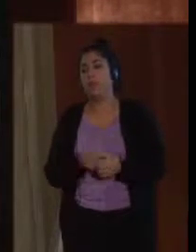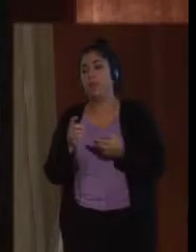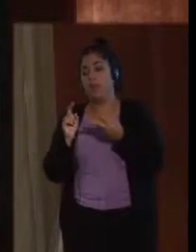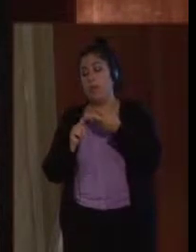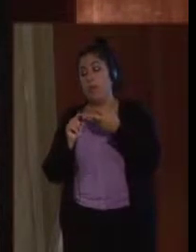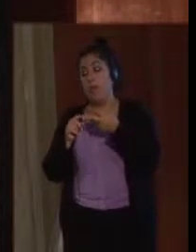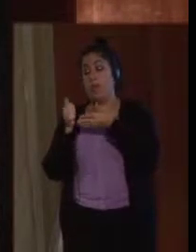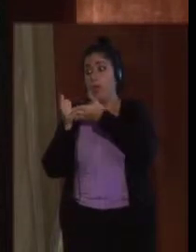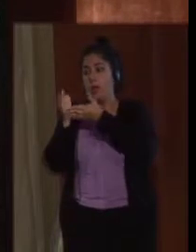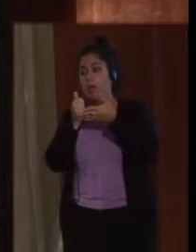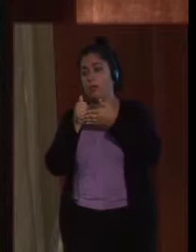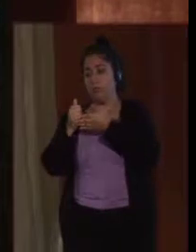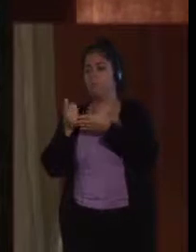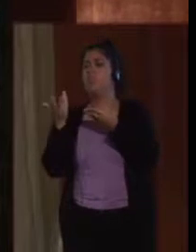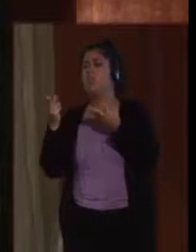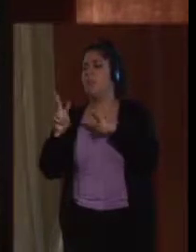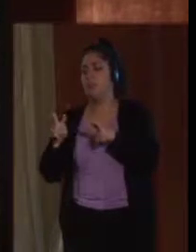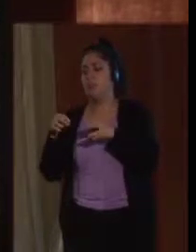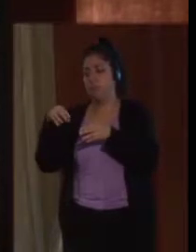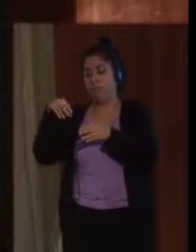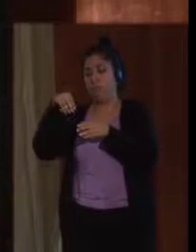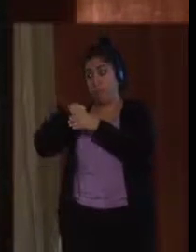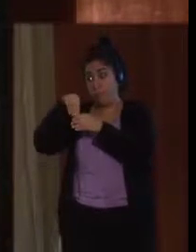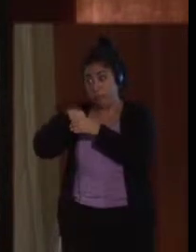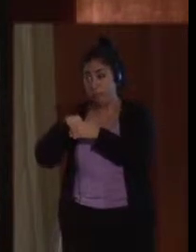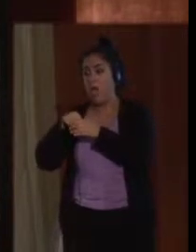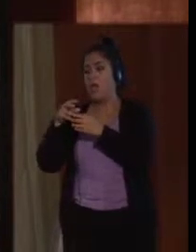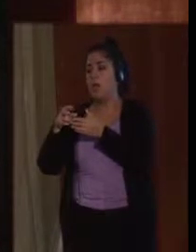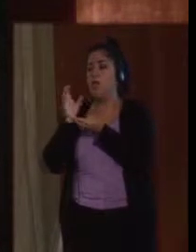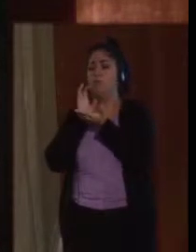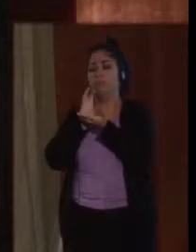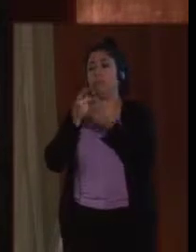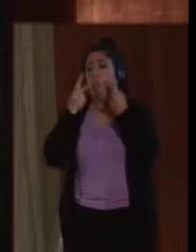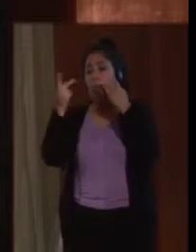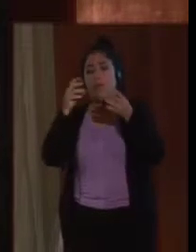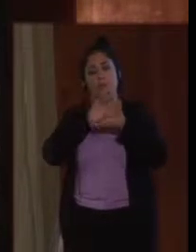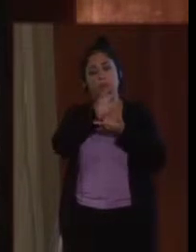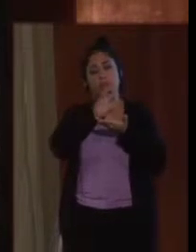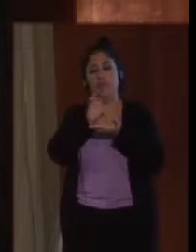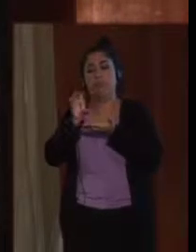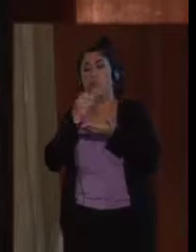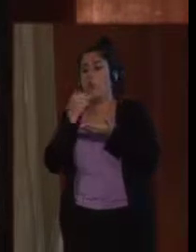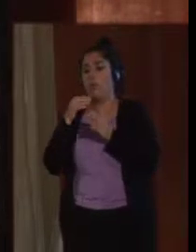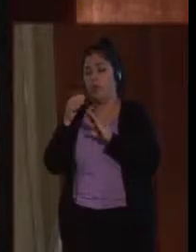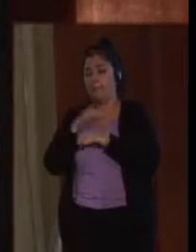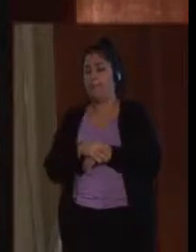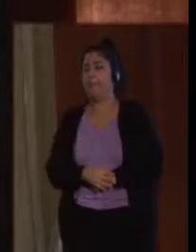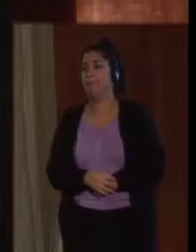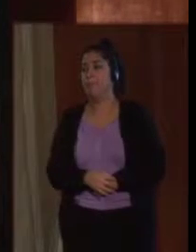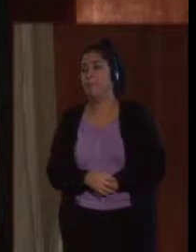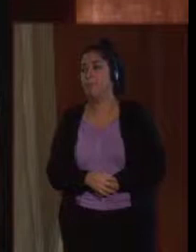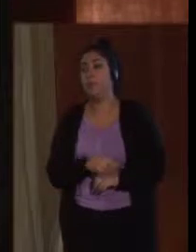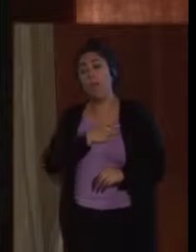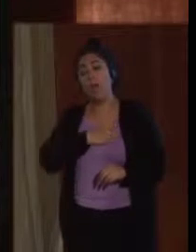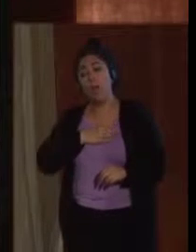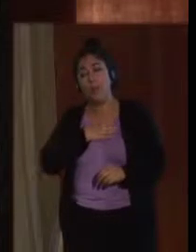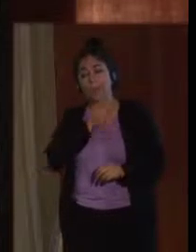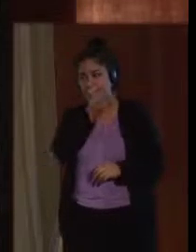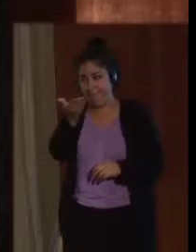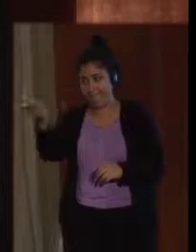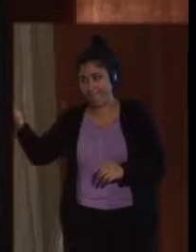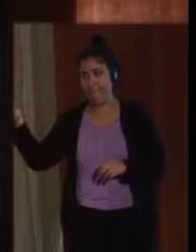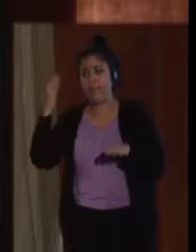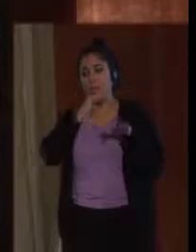todo esto de la gestión del riesgo de desastre que venimos trabajando en el contexto del cambio climático a través del Ministerio de